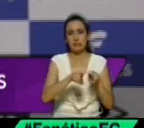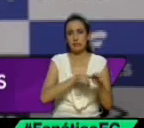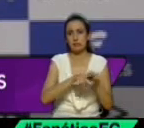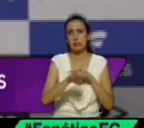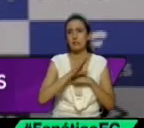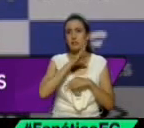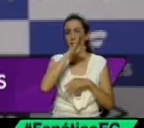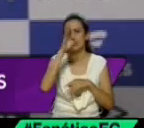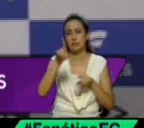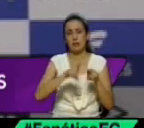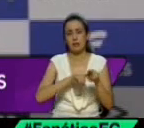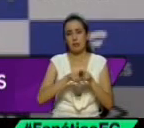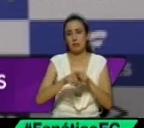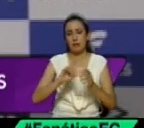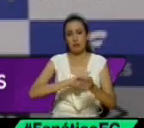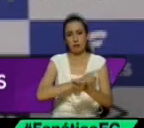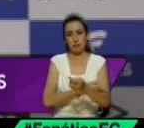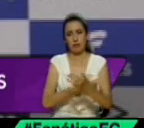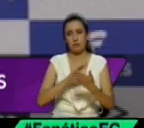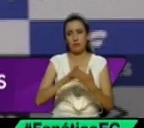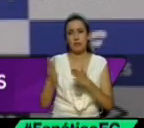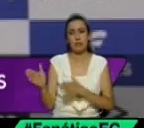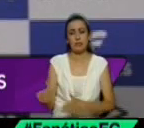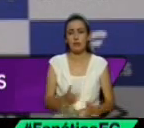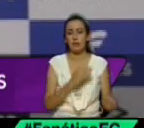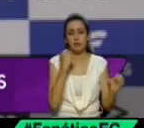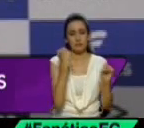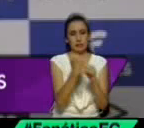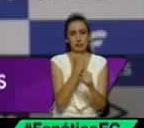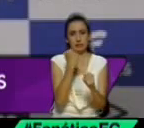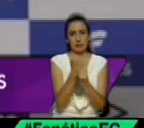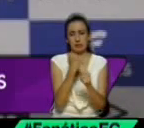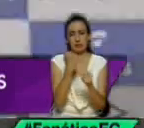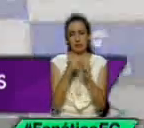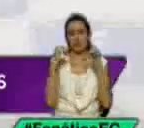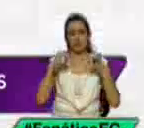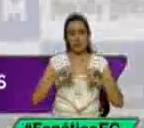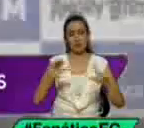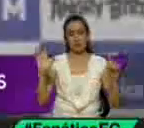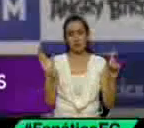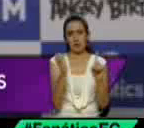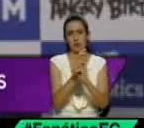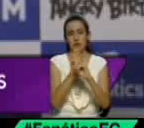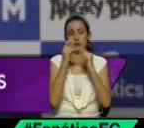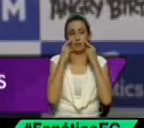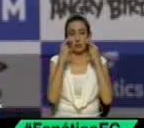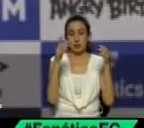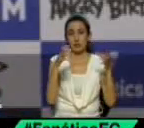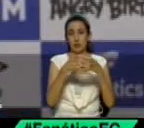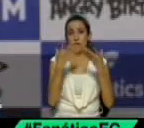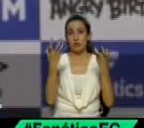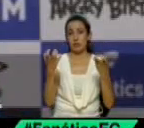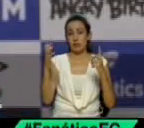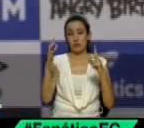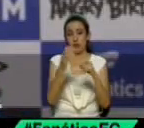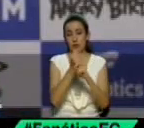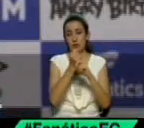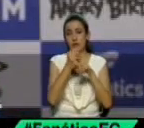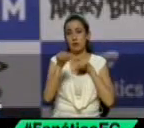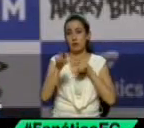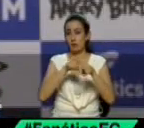está trabajando fuerte y está trabajando por conseguir objetivos. Yo quiero ahora competir y más que